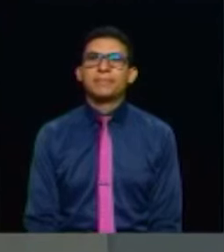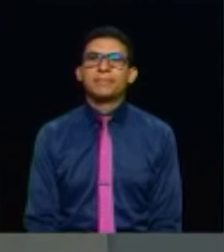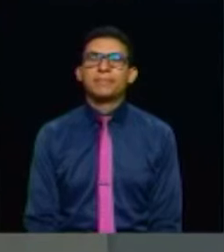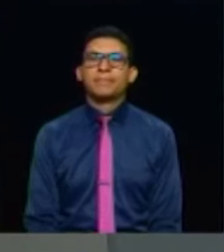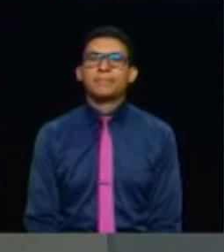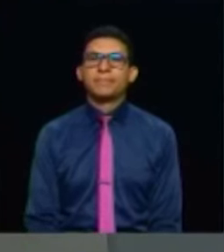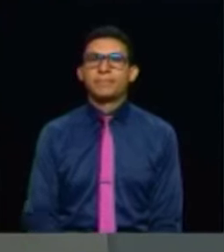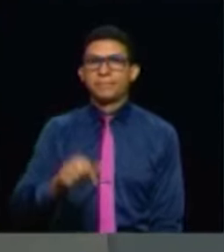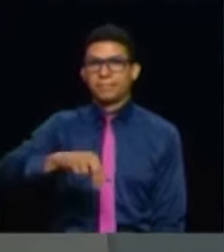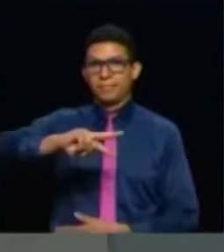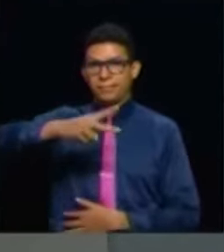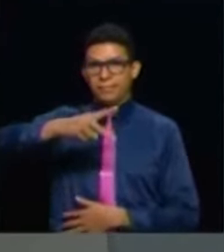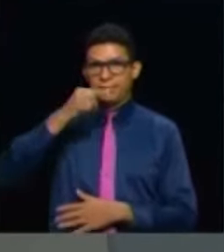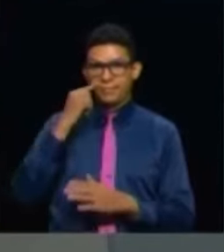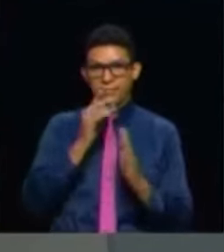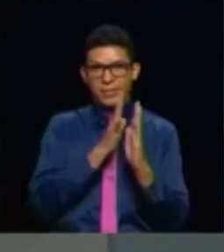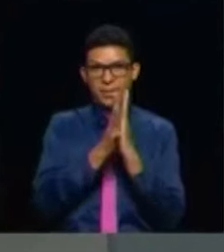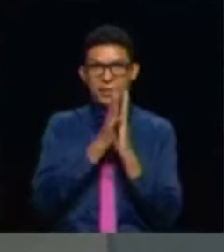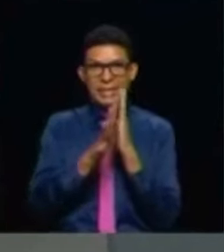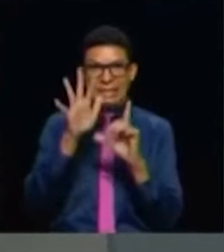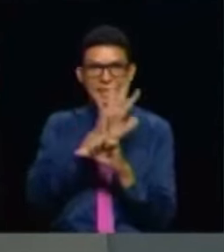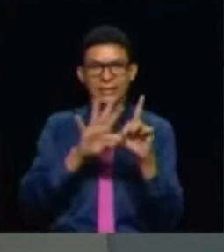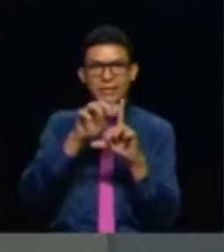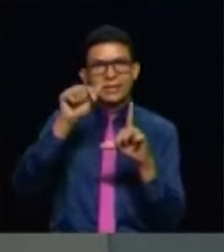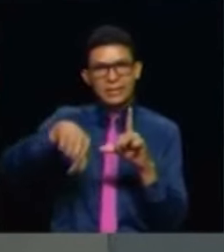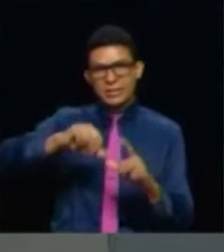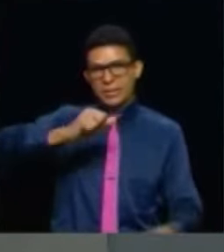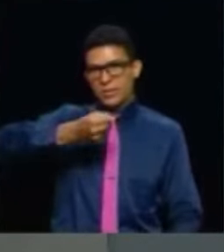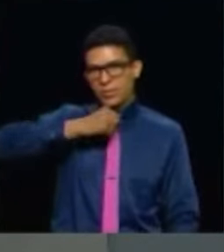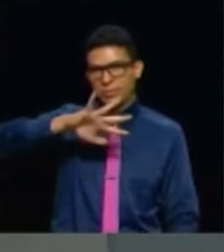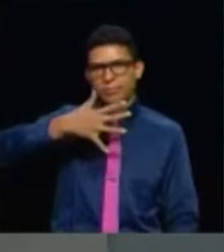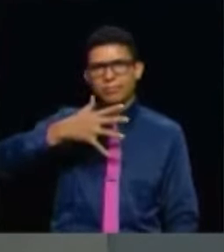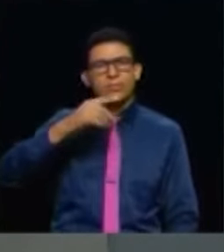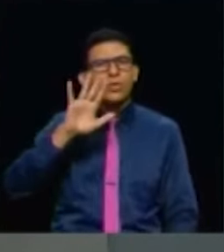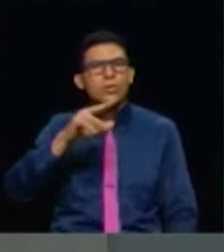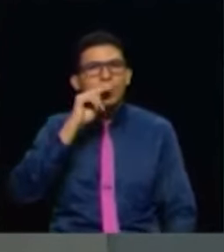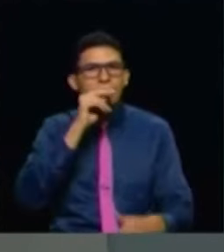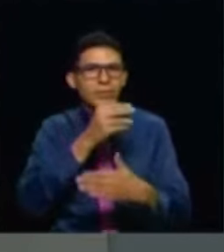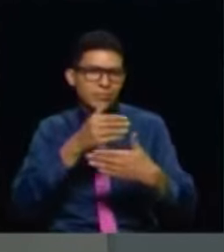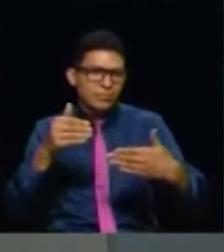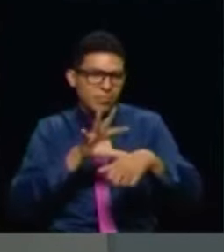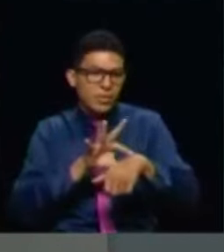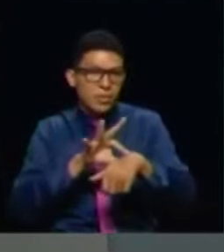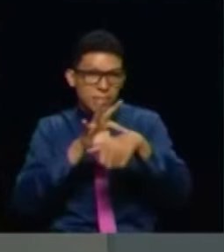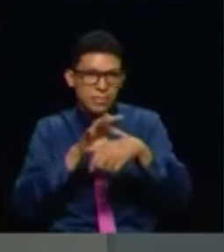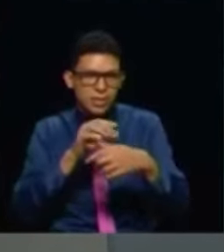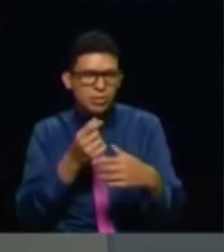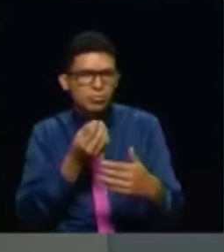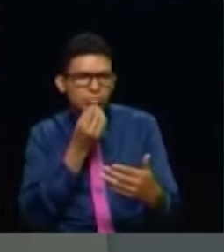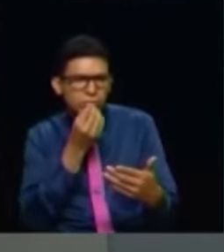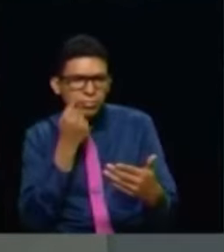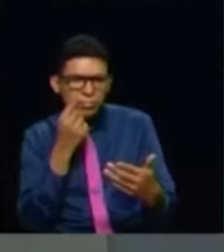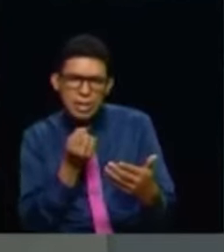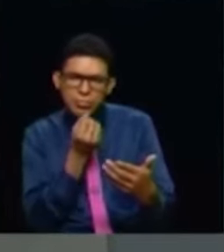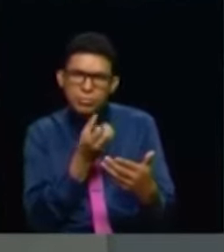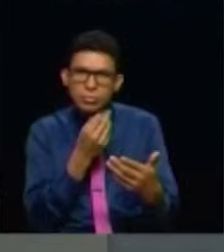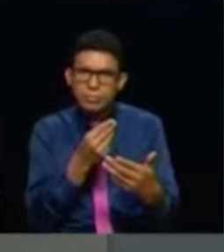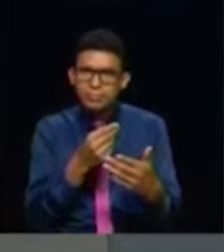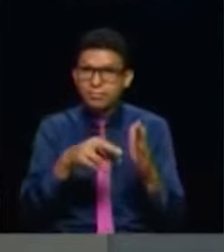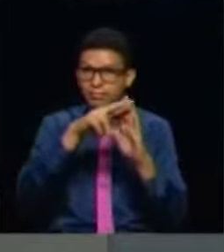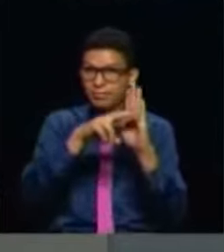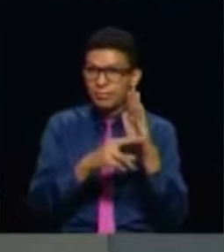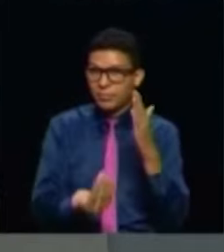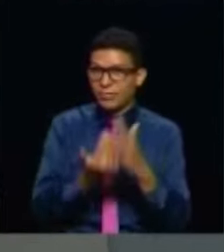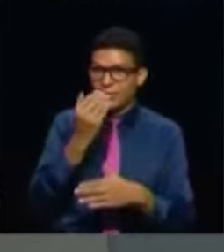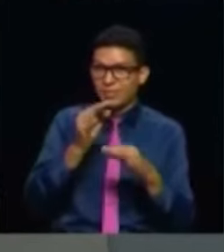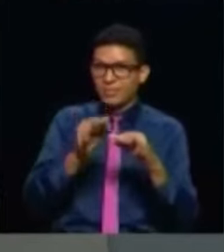en la segunda parte de Series Noticinco, pediatras se refieren a la utilización de suplementos dietarios justo cuando se estudia la nueva reglamentación para